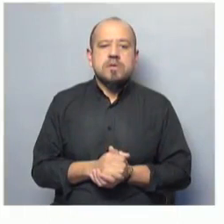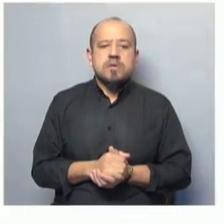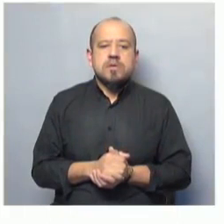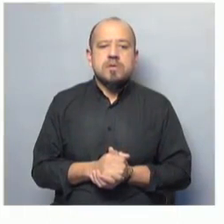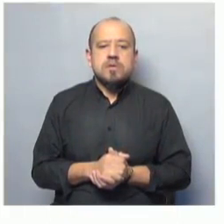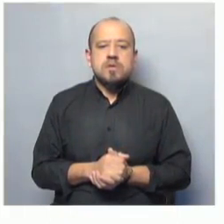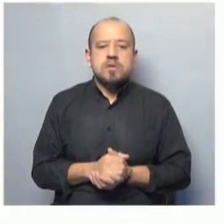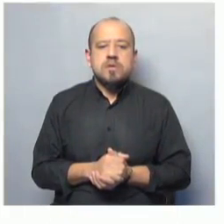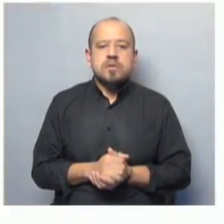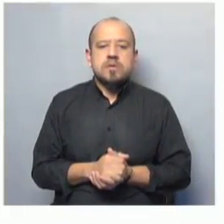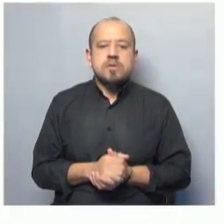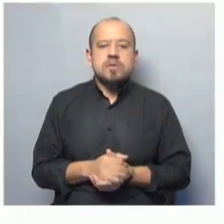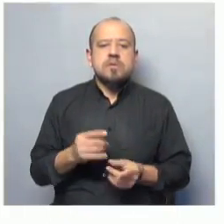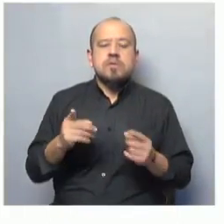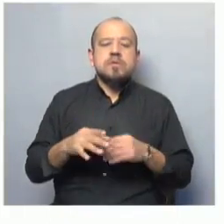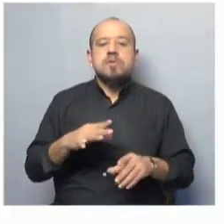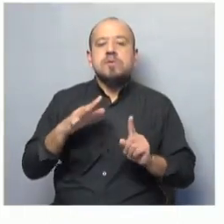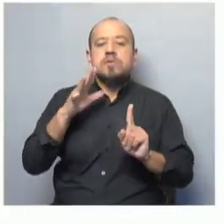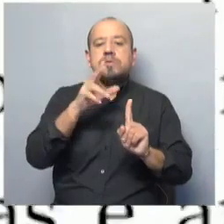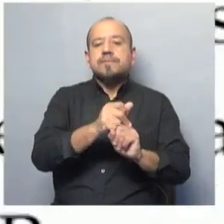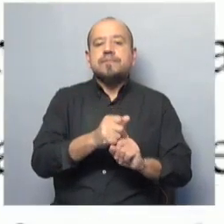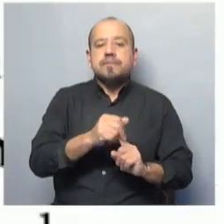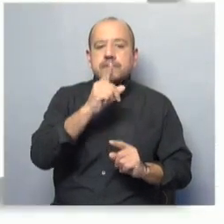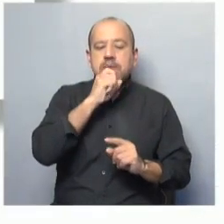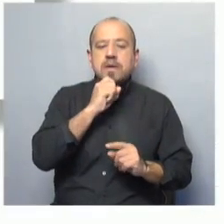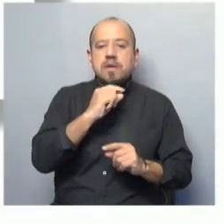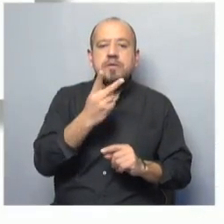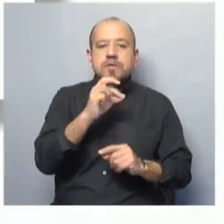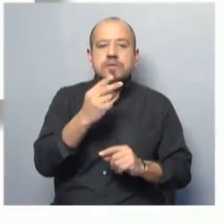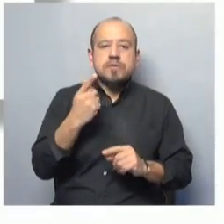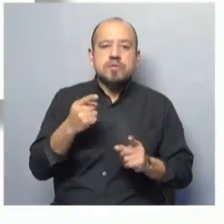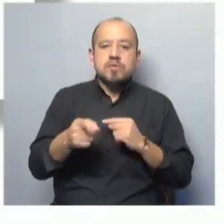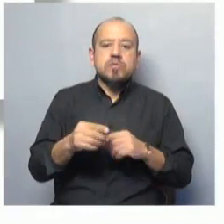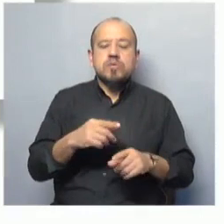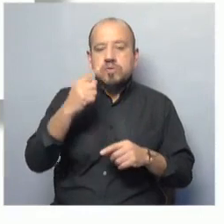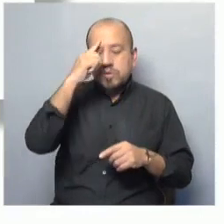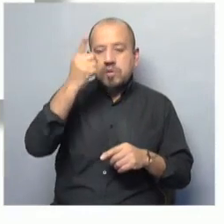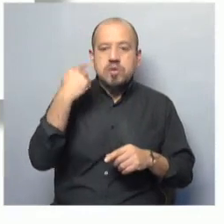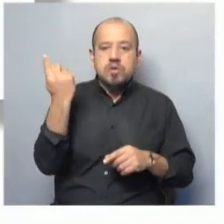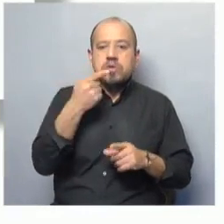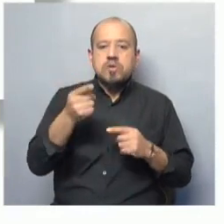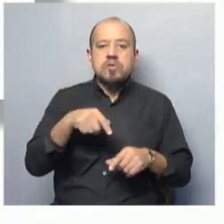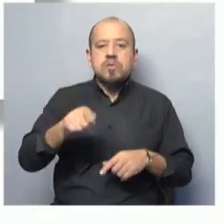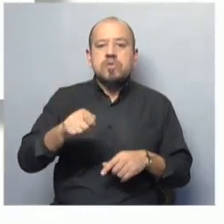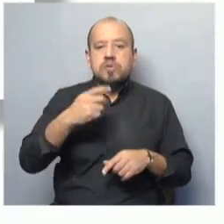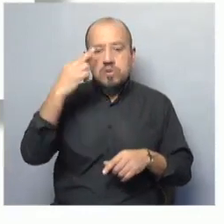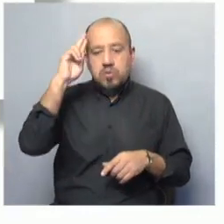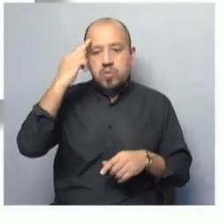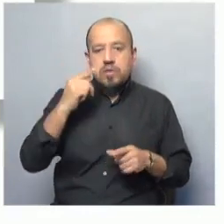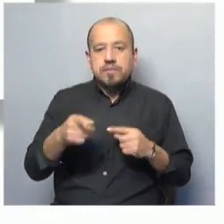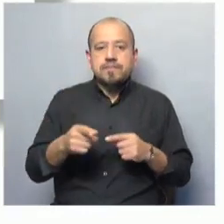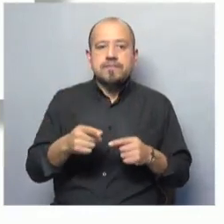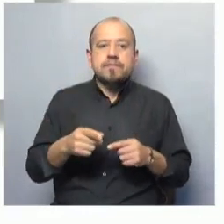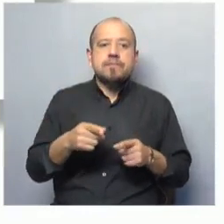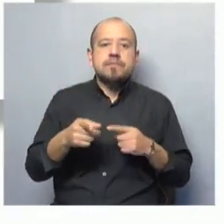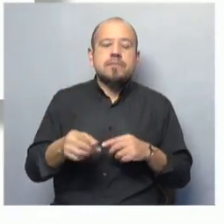Rodrigo Loli Fontana Ferreira fue detenido en Brasil en marzo de 2021 tras un pedido de captura internacional librado por la justicia uruguaya.